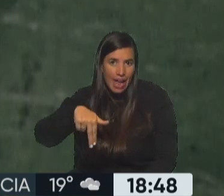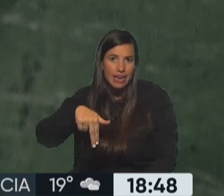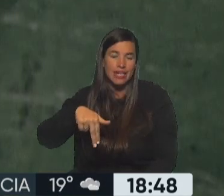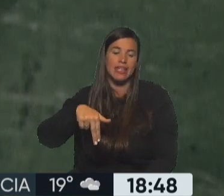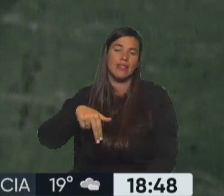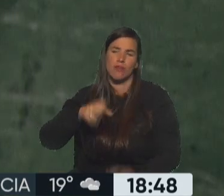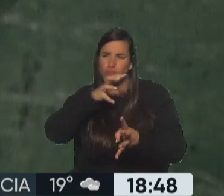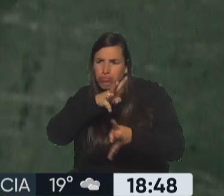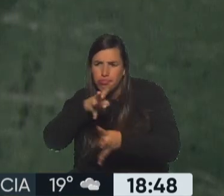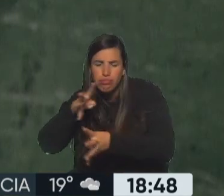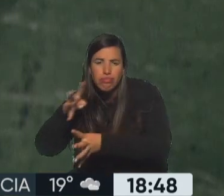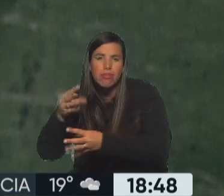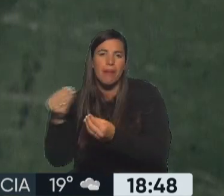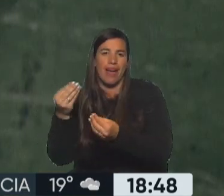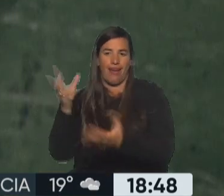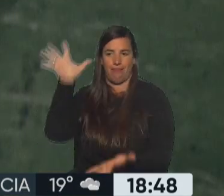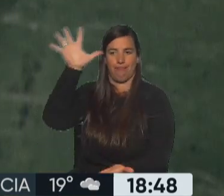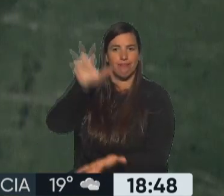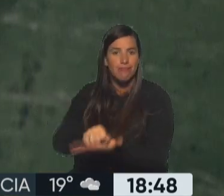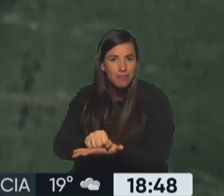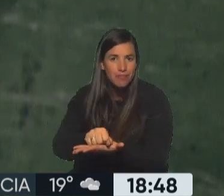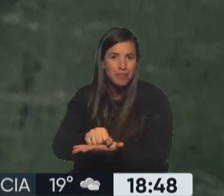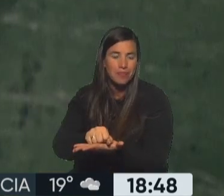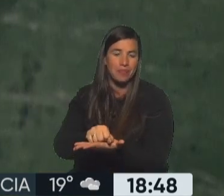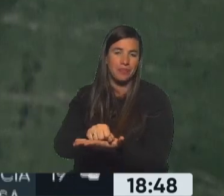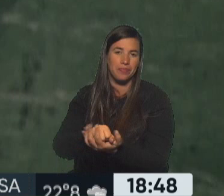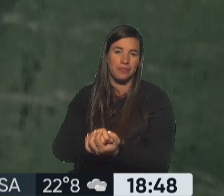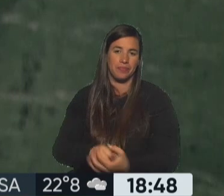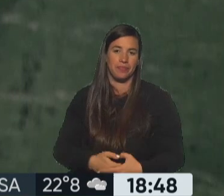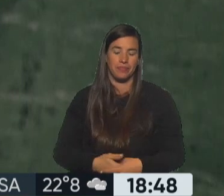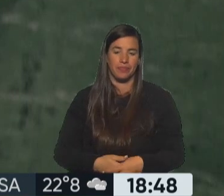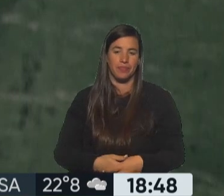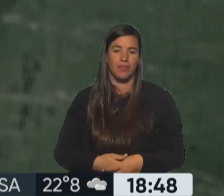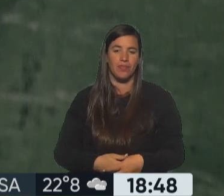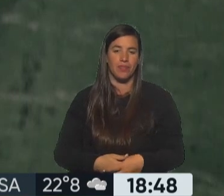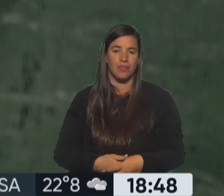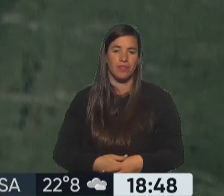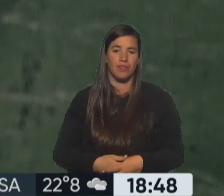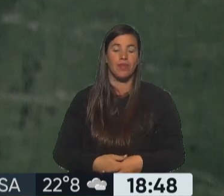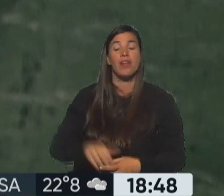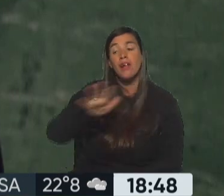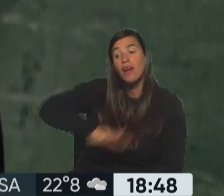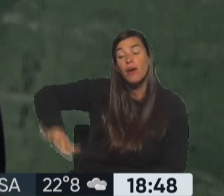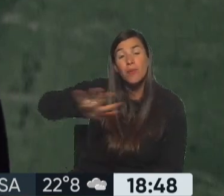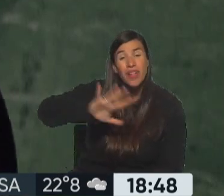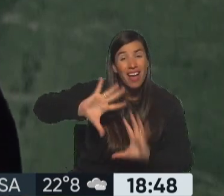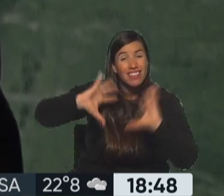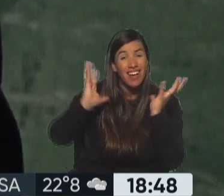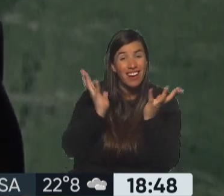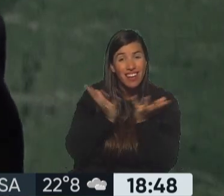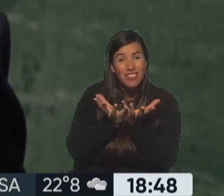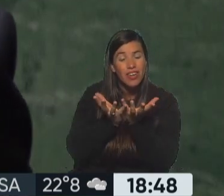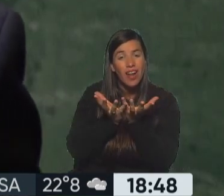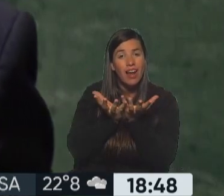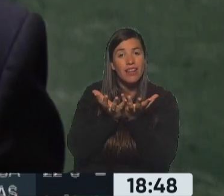el control de Nagorno-Karabaj. La comunidad internacional no puede quedar pasiva